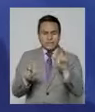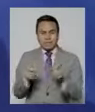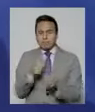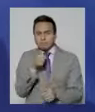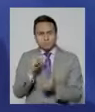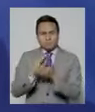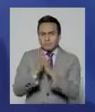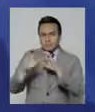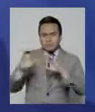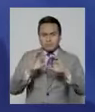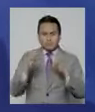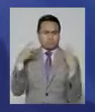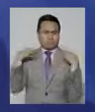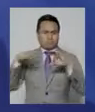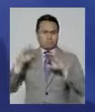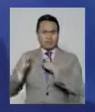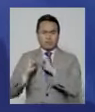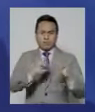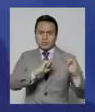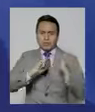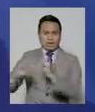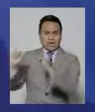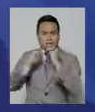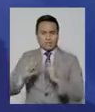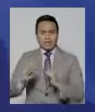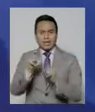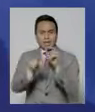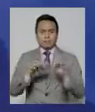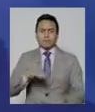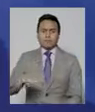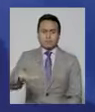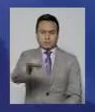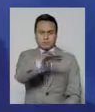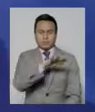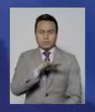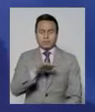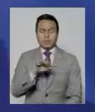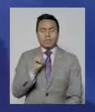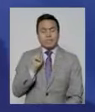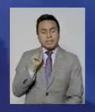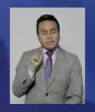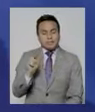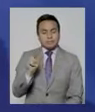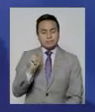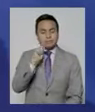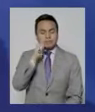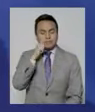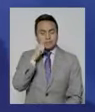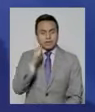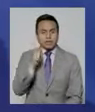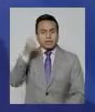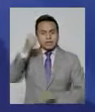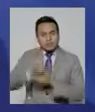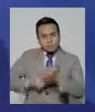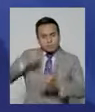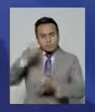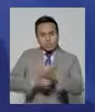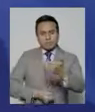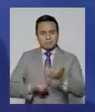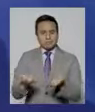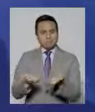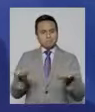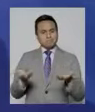fundamentales para comunicar lo que nosotros queremos comunicar a la población y que es, obviamente, luchar